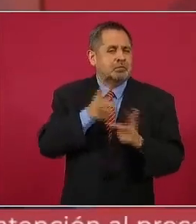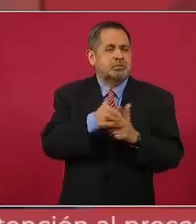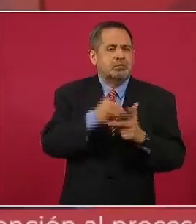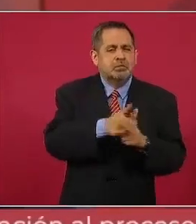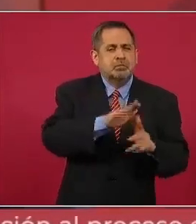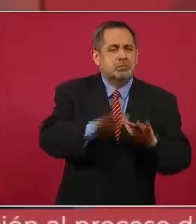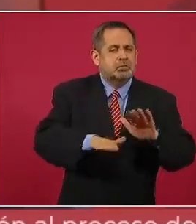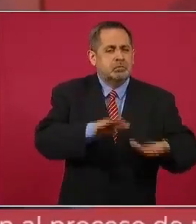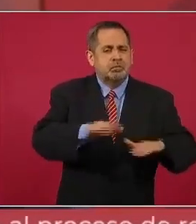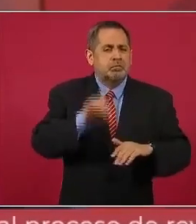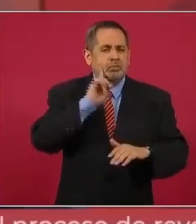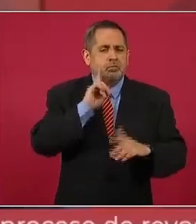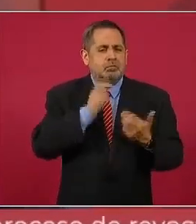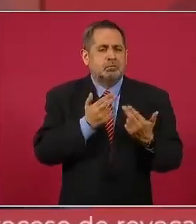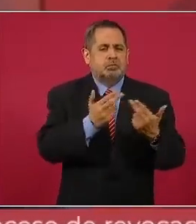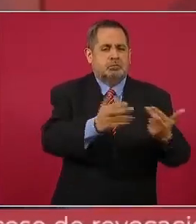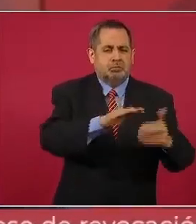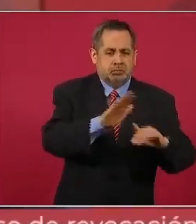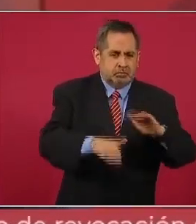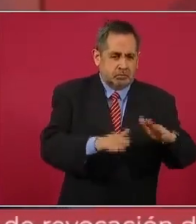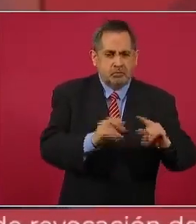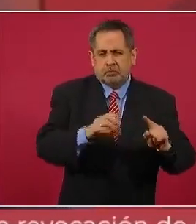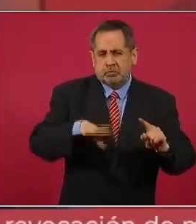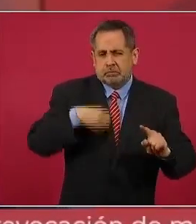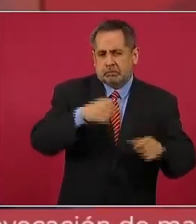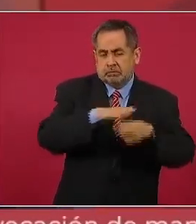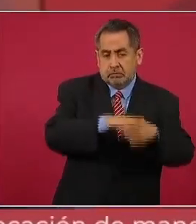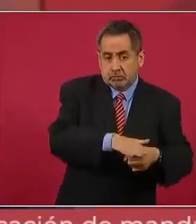de abuso a mujeres,